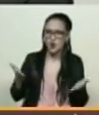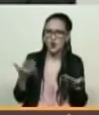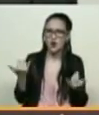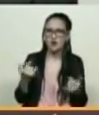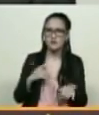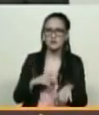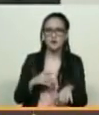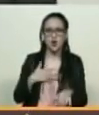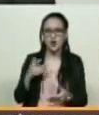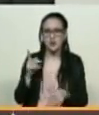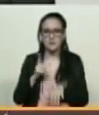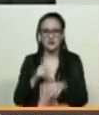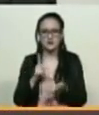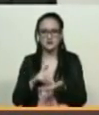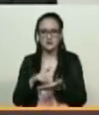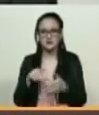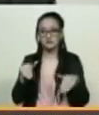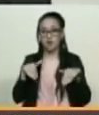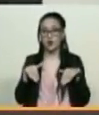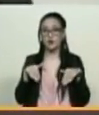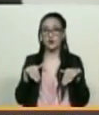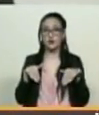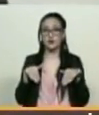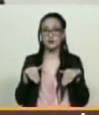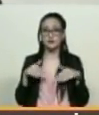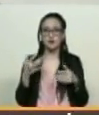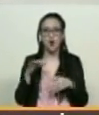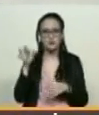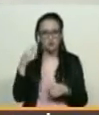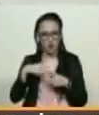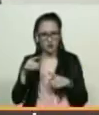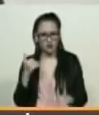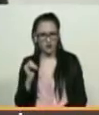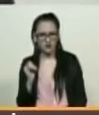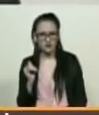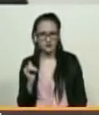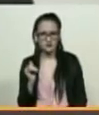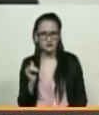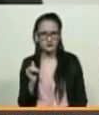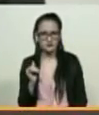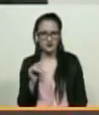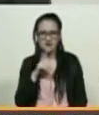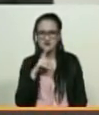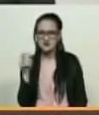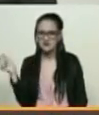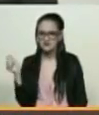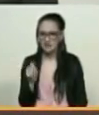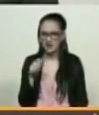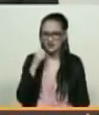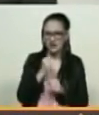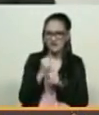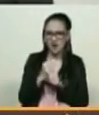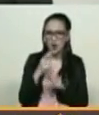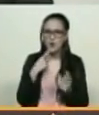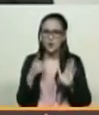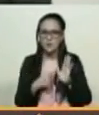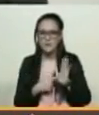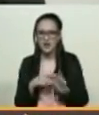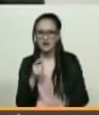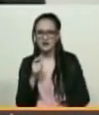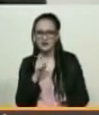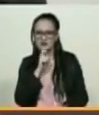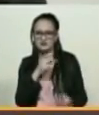momento la no participación o la abstención? ¿Qué opción tienen? ¿Quién va a venir a hacerles el trabajo? ¿Quién va a venir a hacerles la